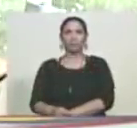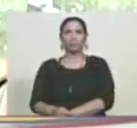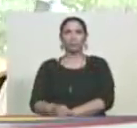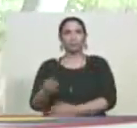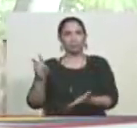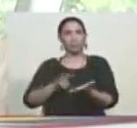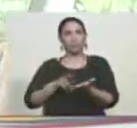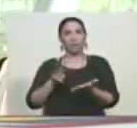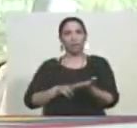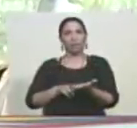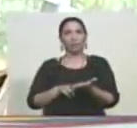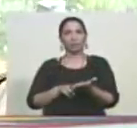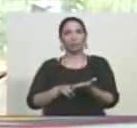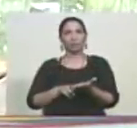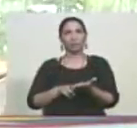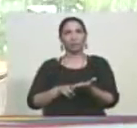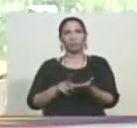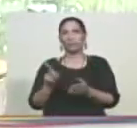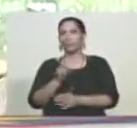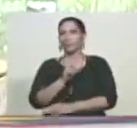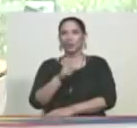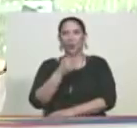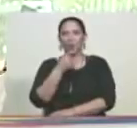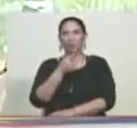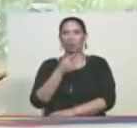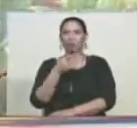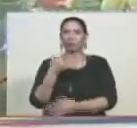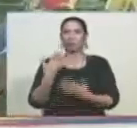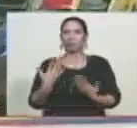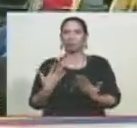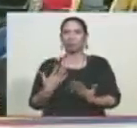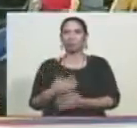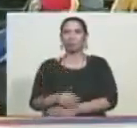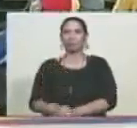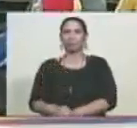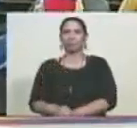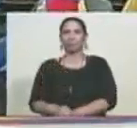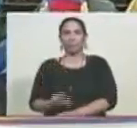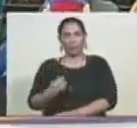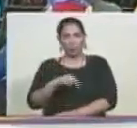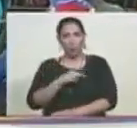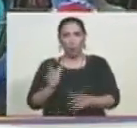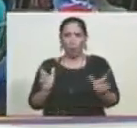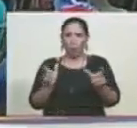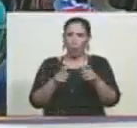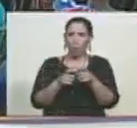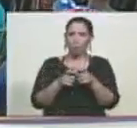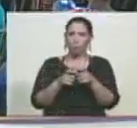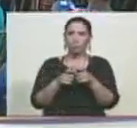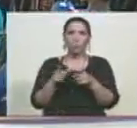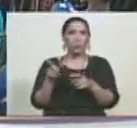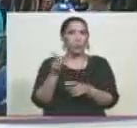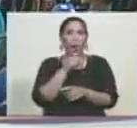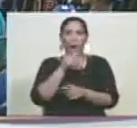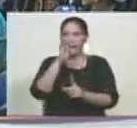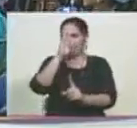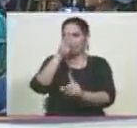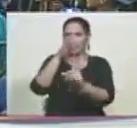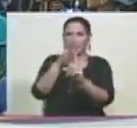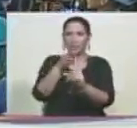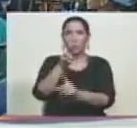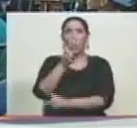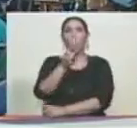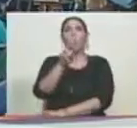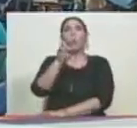verdad eso no me toca definirlo a mí. Nosotros los pequeños productores no tuvimos el acceso a la urea, por